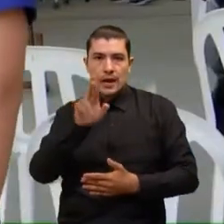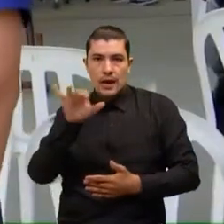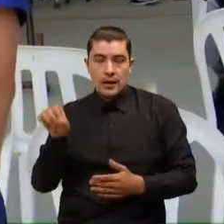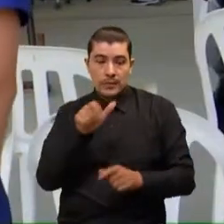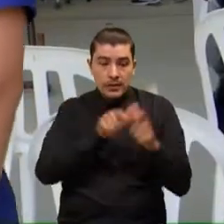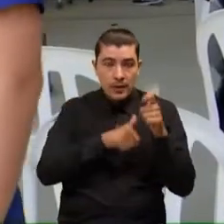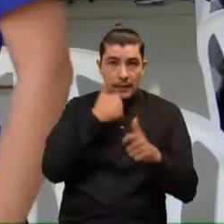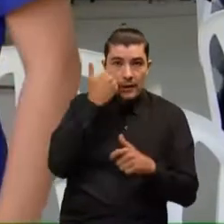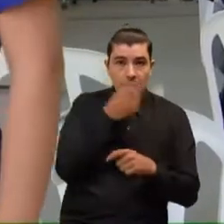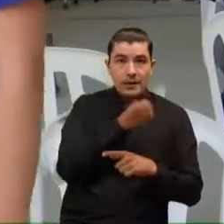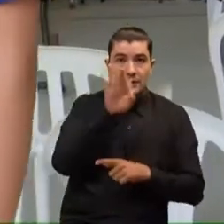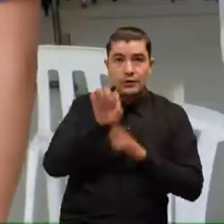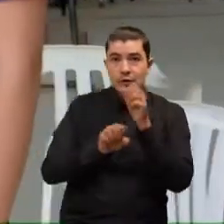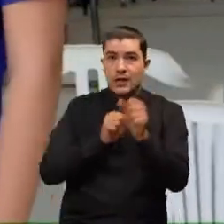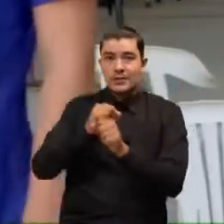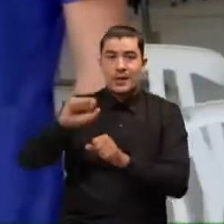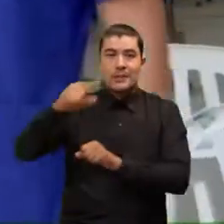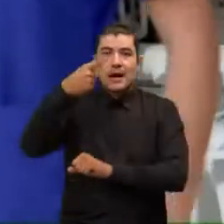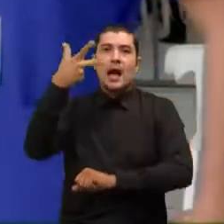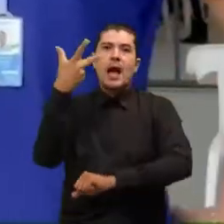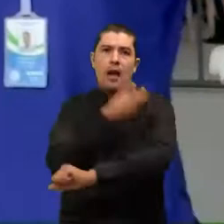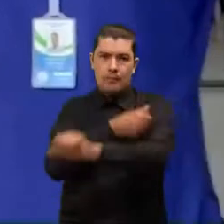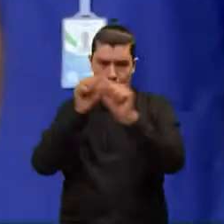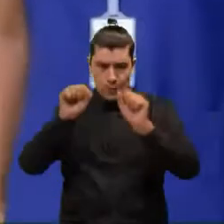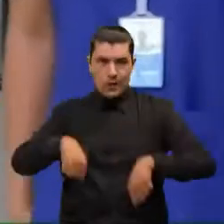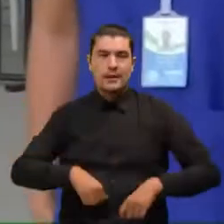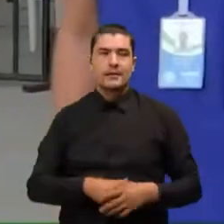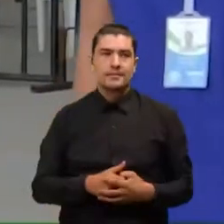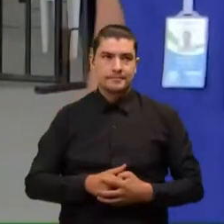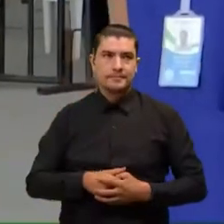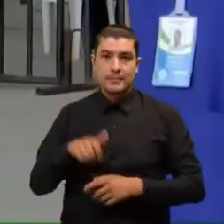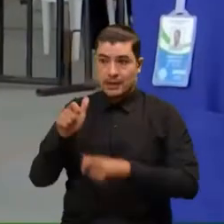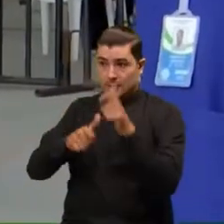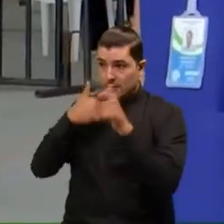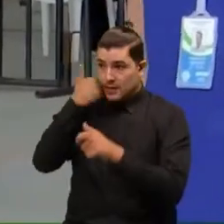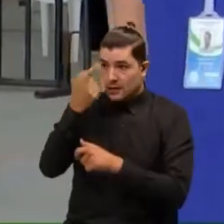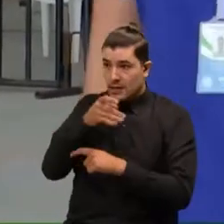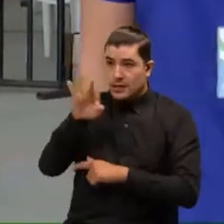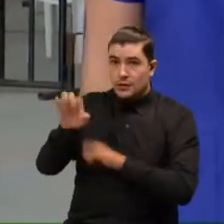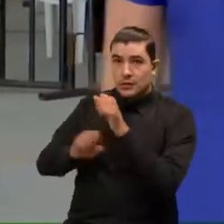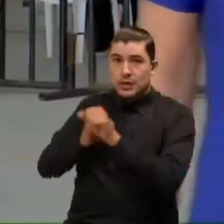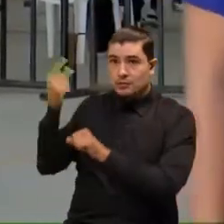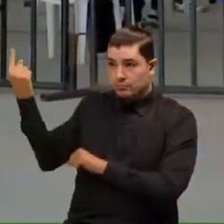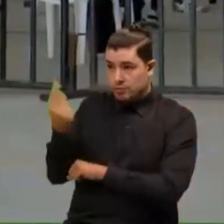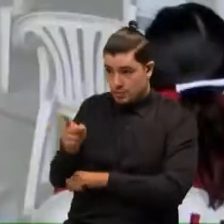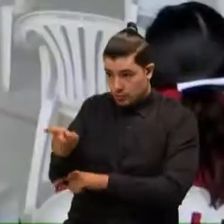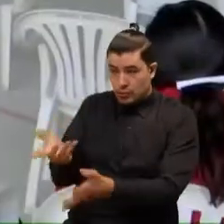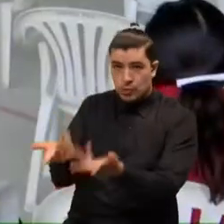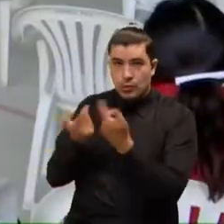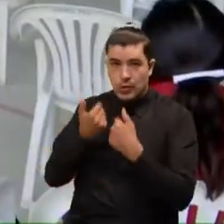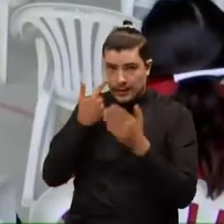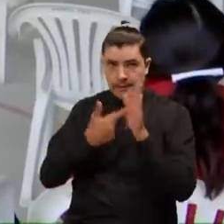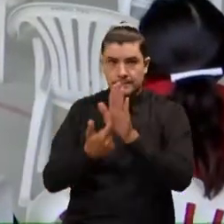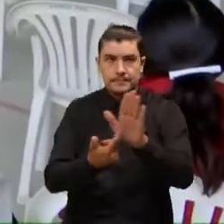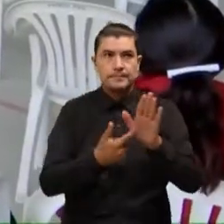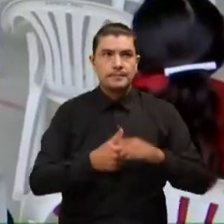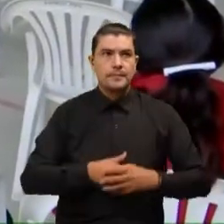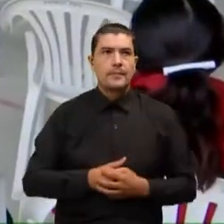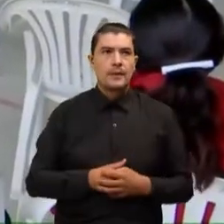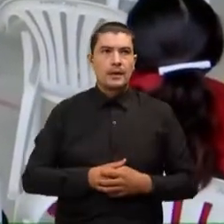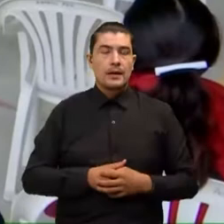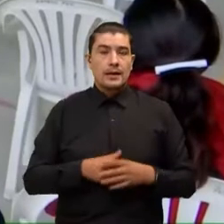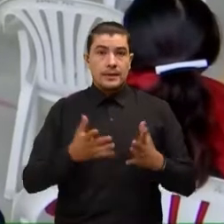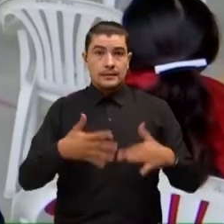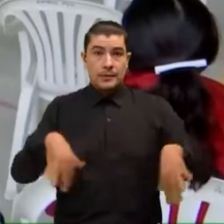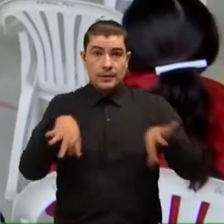18 años. Muy bien, hablamos con la gente que está llegando aquí al lugar y esto nos contaron respecto a estas jornadas de vacunación. Es importante